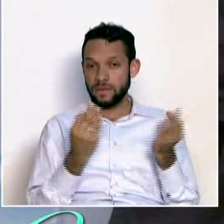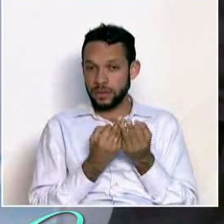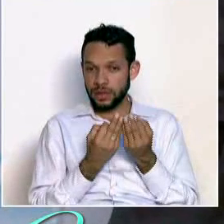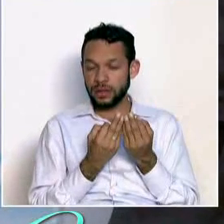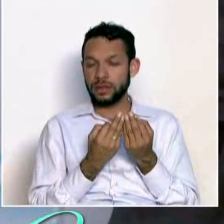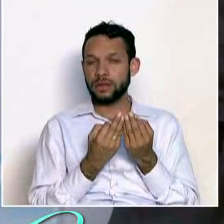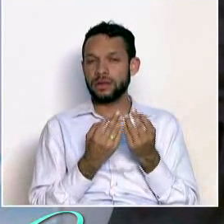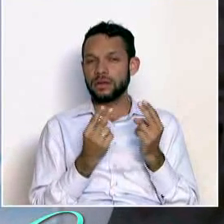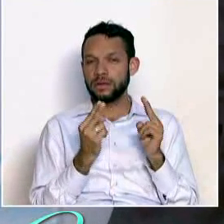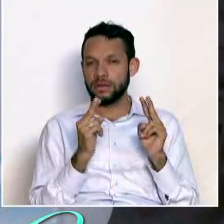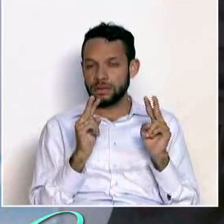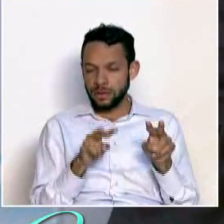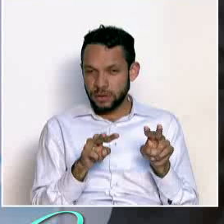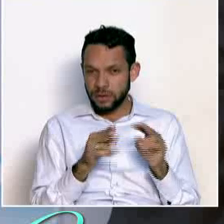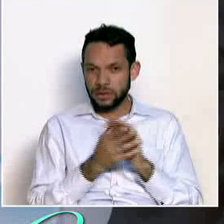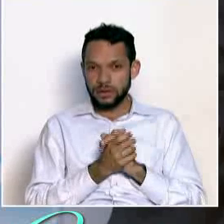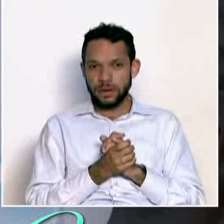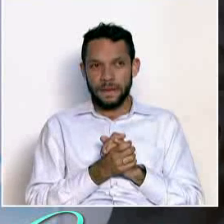juguetes.